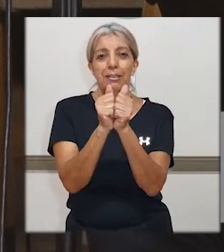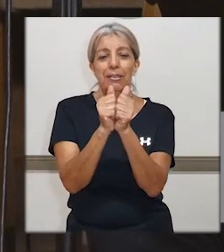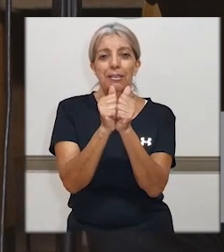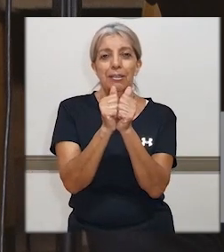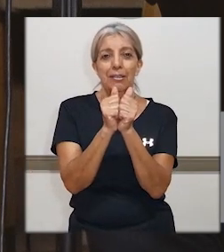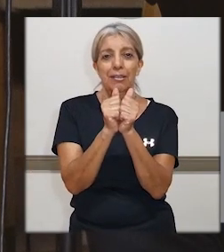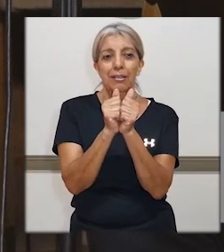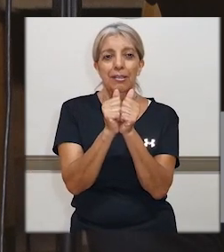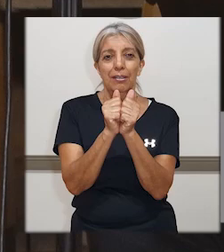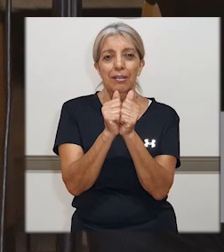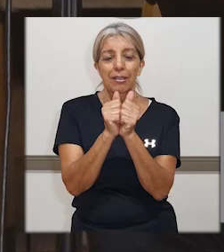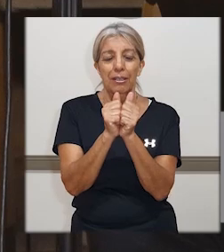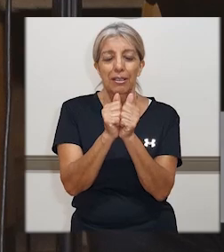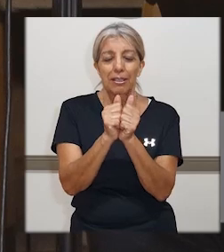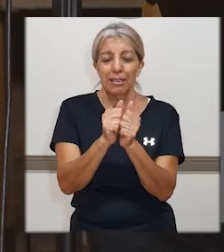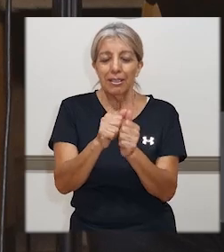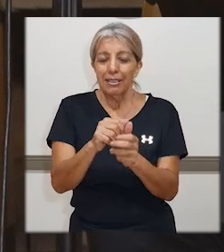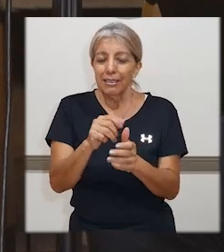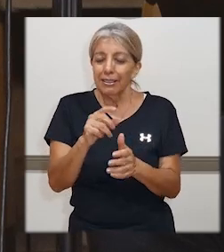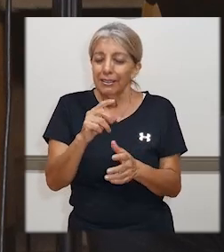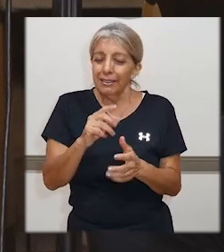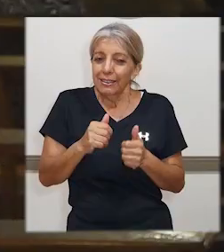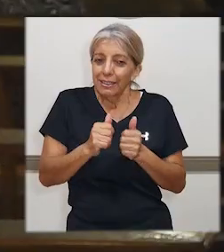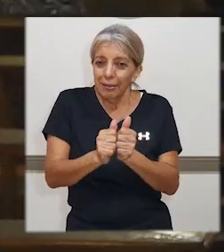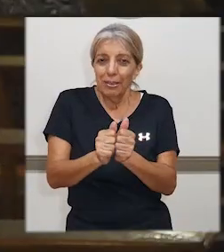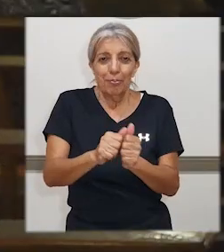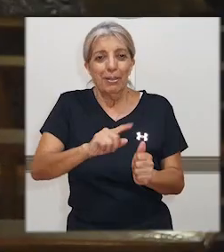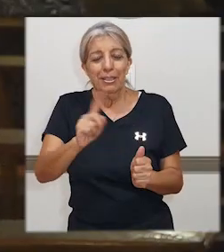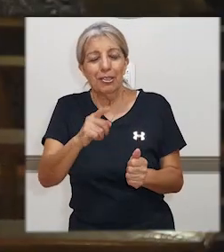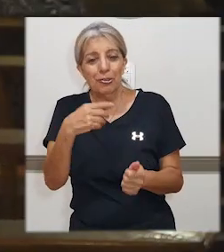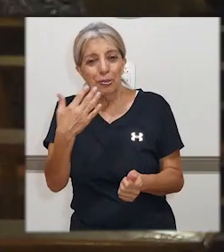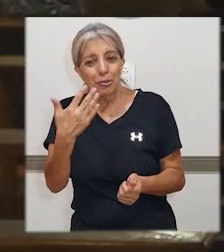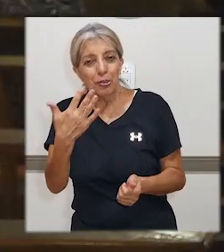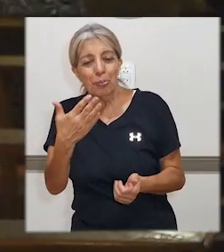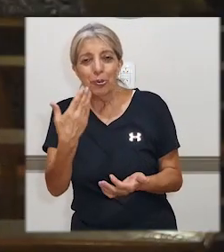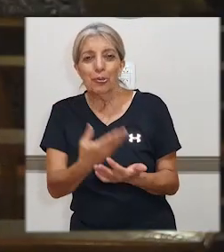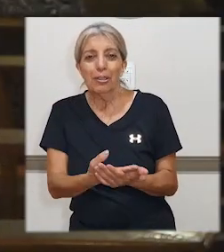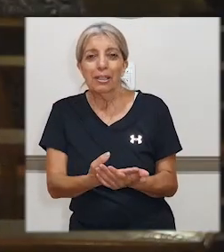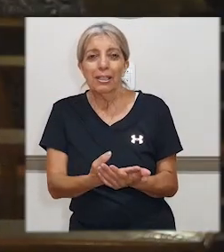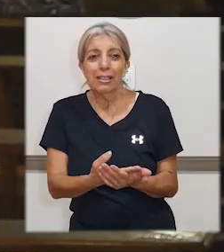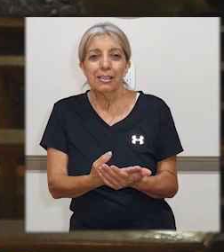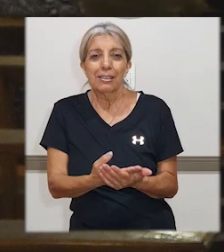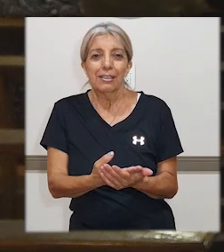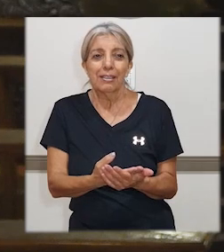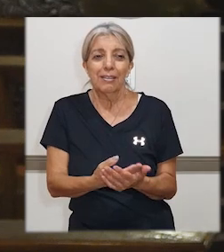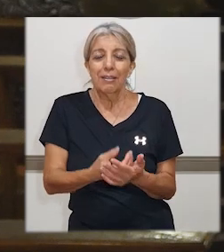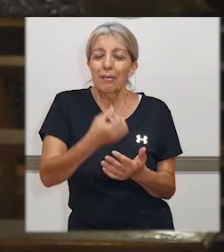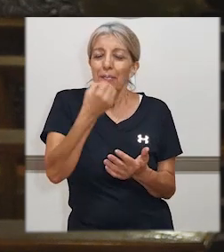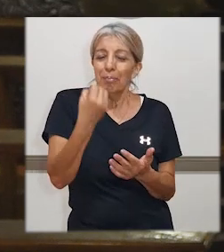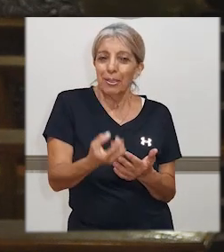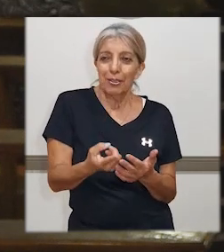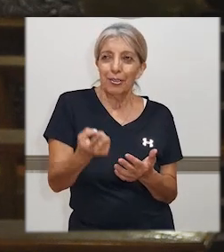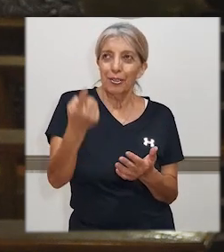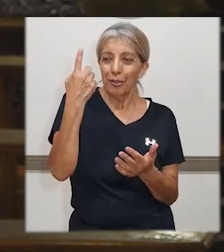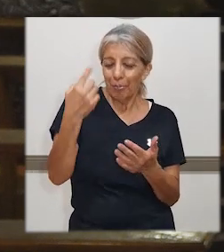hundo en un gran abismo, mi vida no tiene sentido